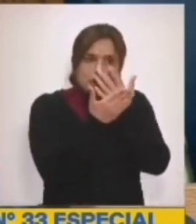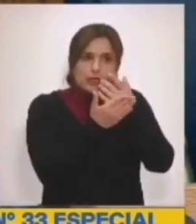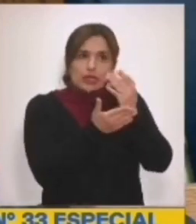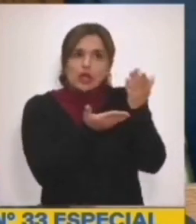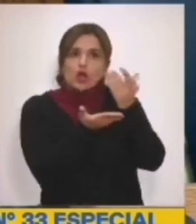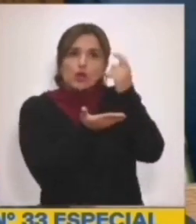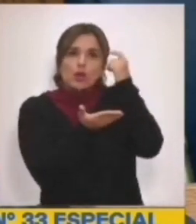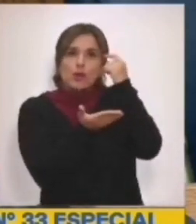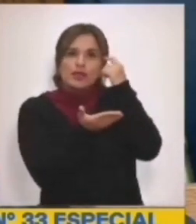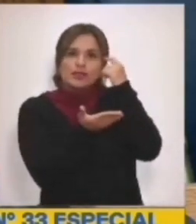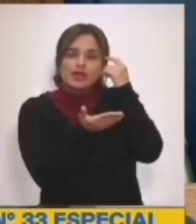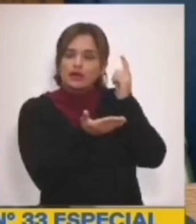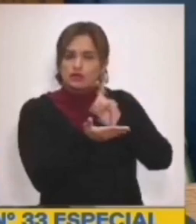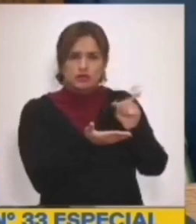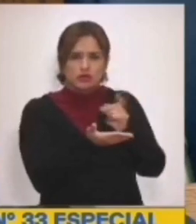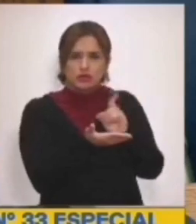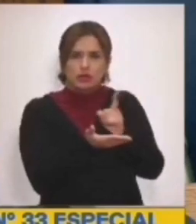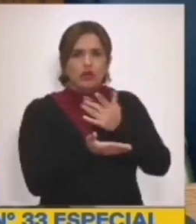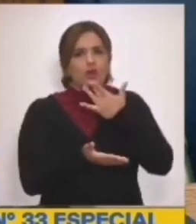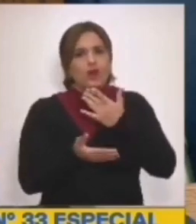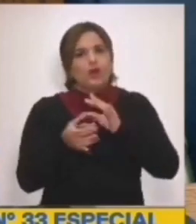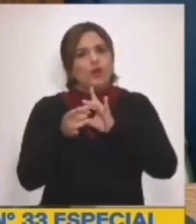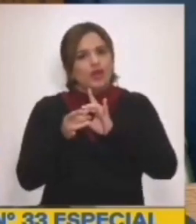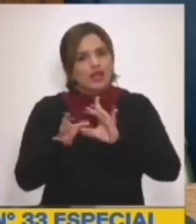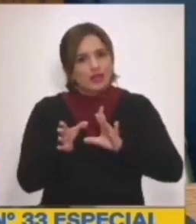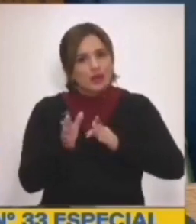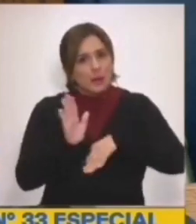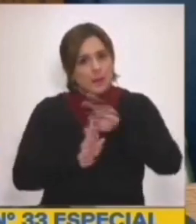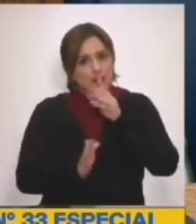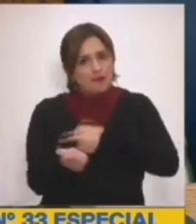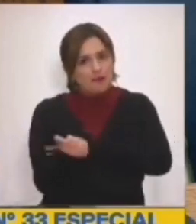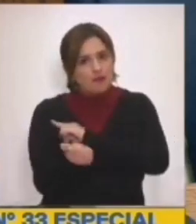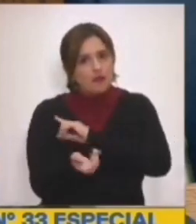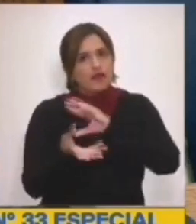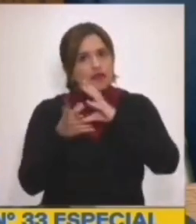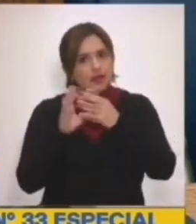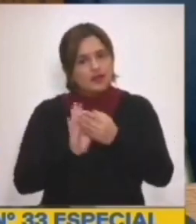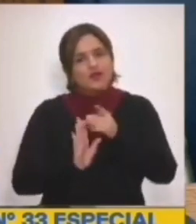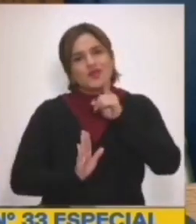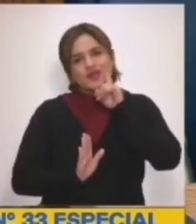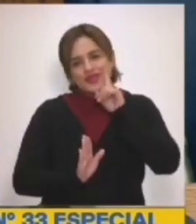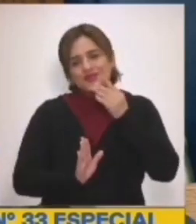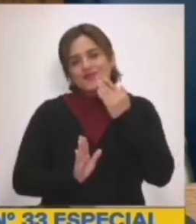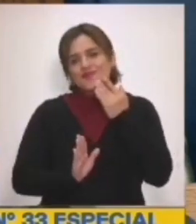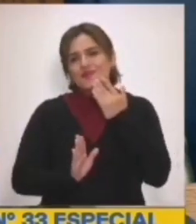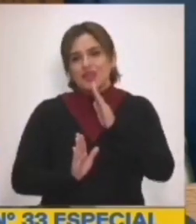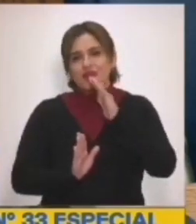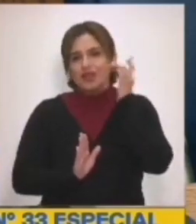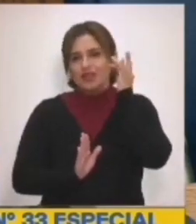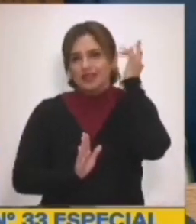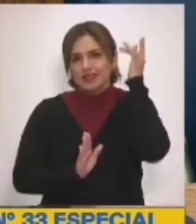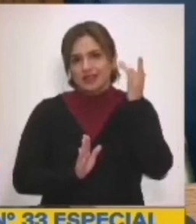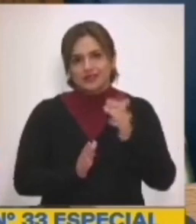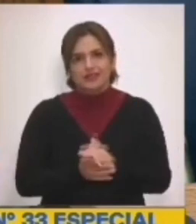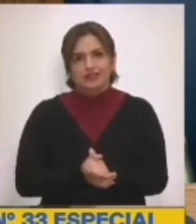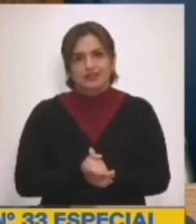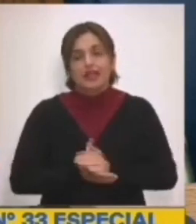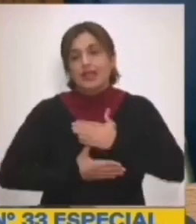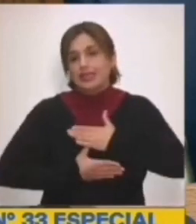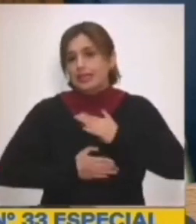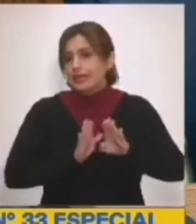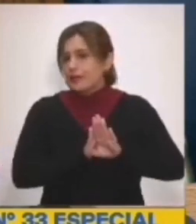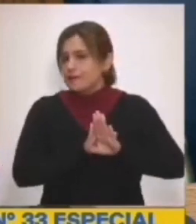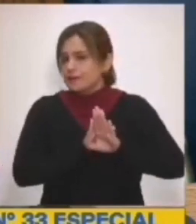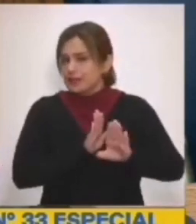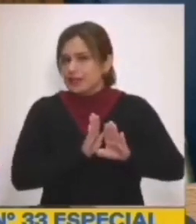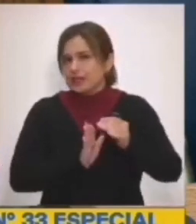ni nuestra de mundo porque las democracias más sólidas del mundo tienen las mejores inteligencias del mundo quieren evitar